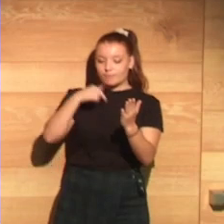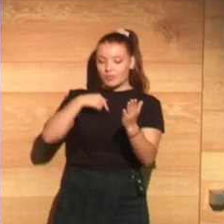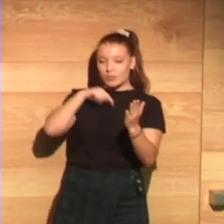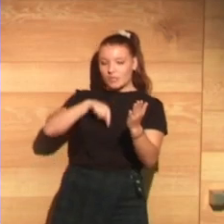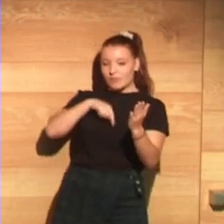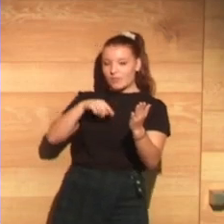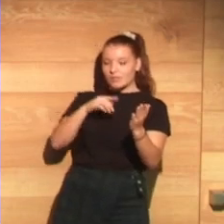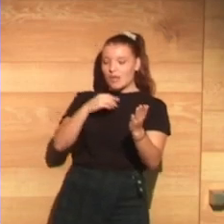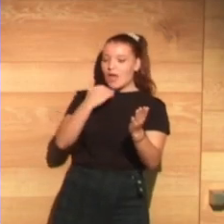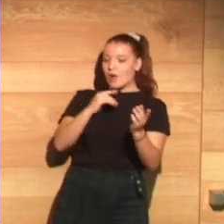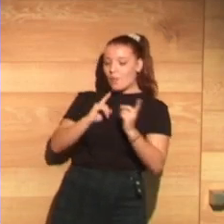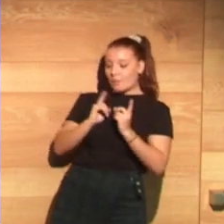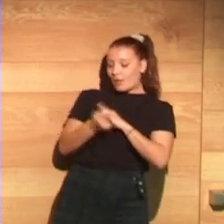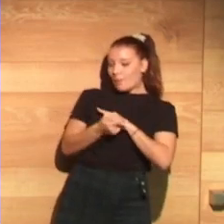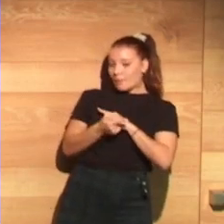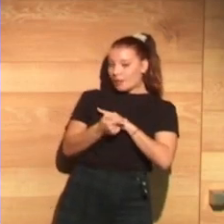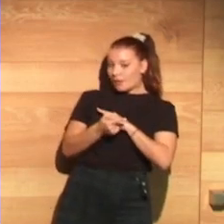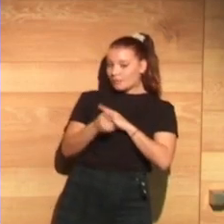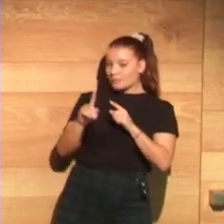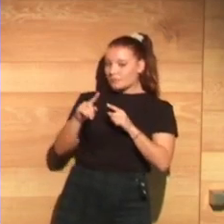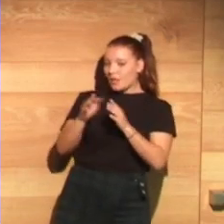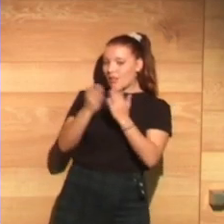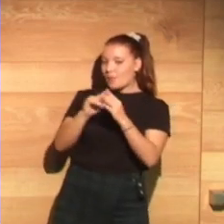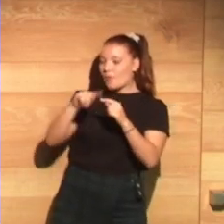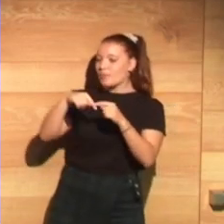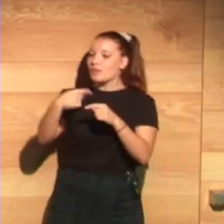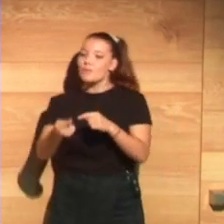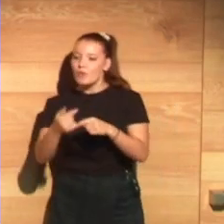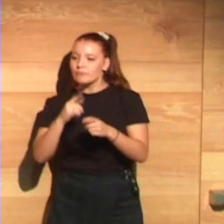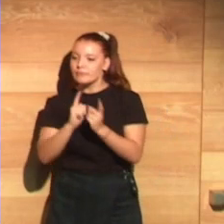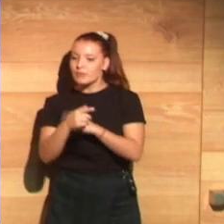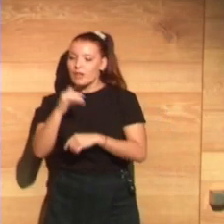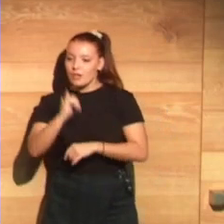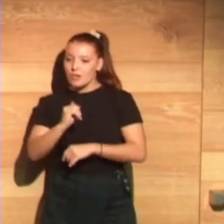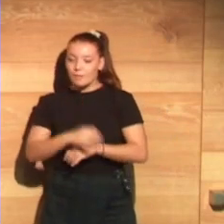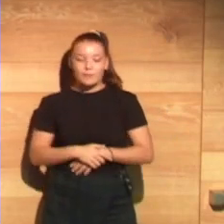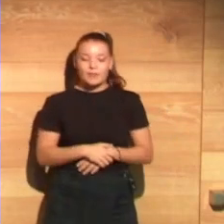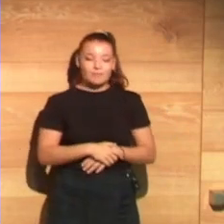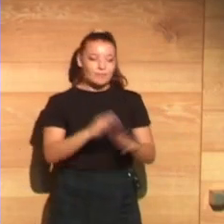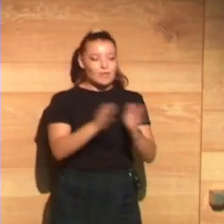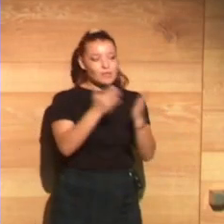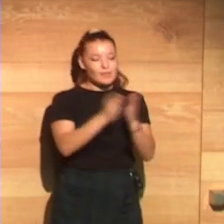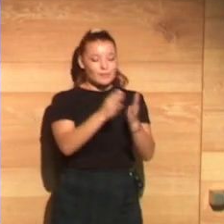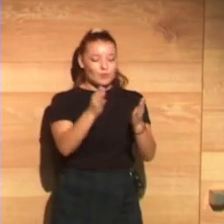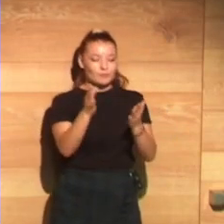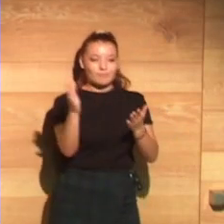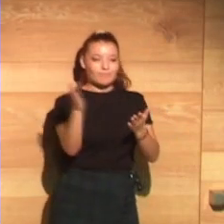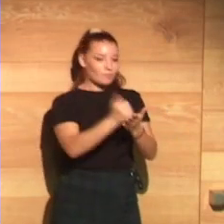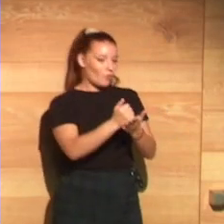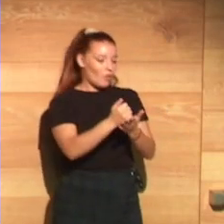una pregunta más. ¿Te ha cambiado en algo hacer este libro? ¿Hay algo que te vayas a llevar contigo después de esta inmersión en la vida de